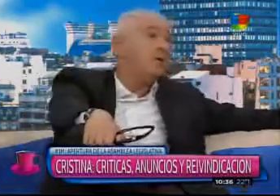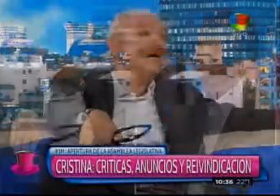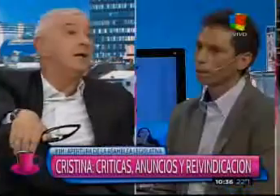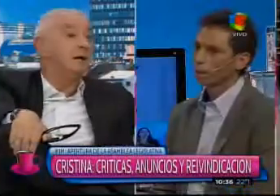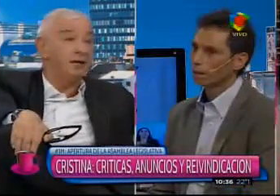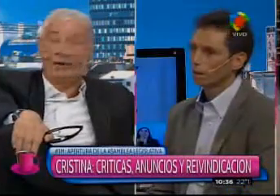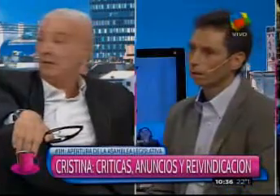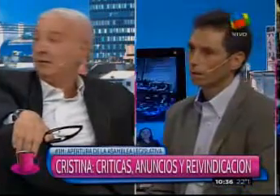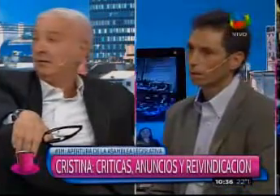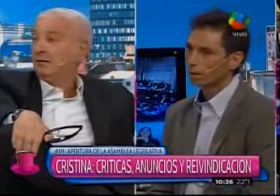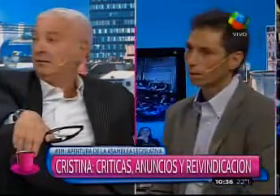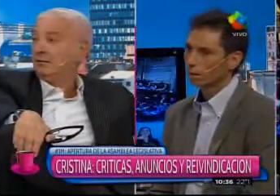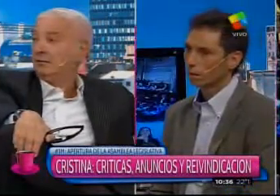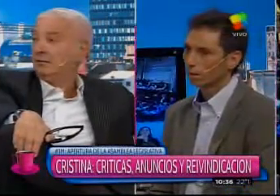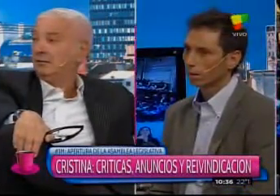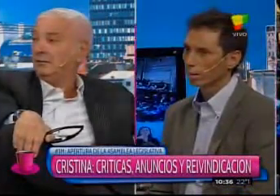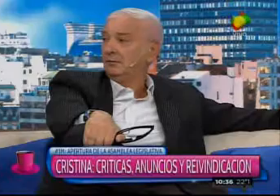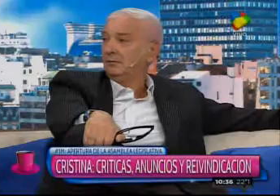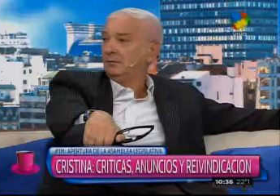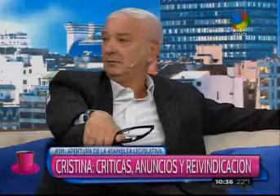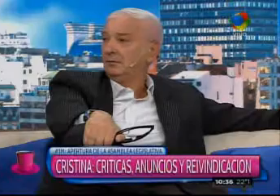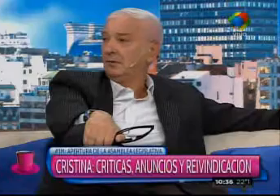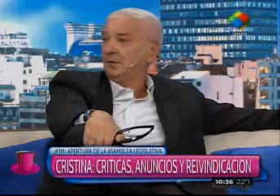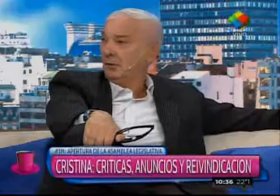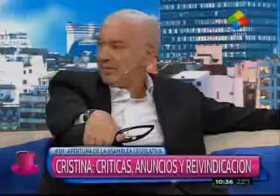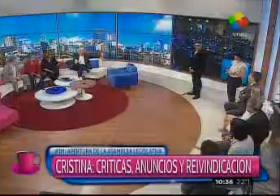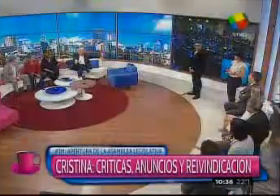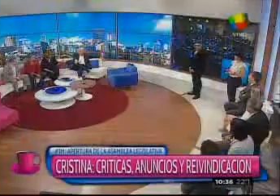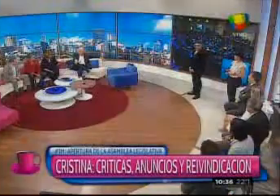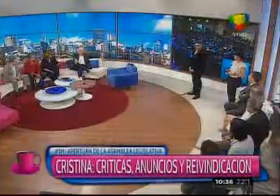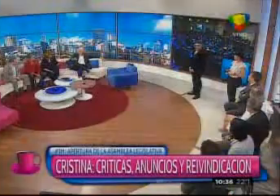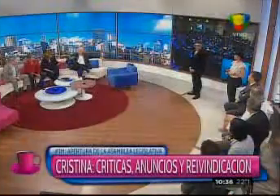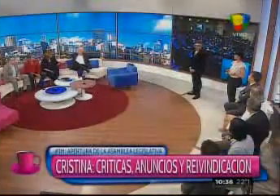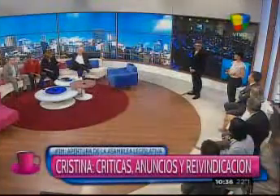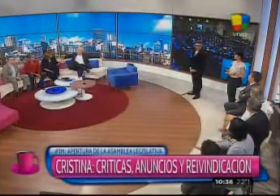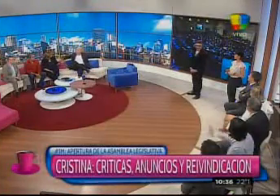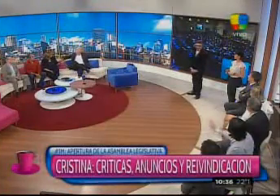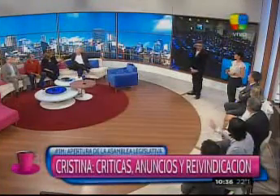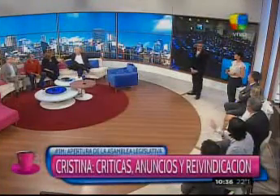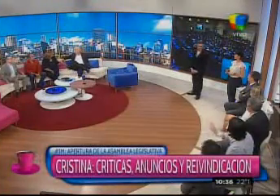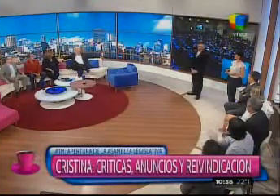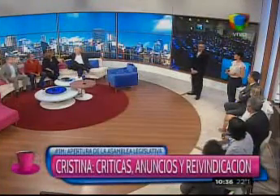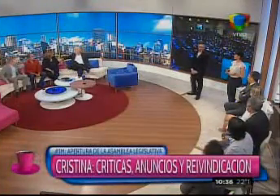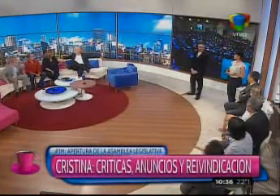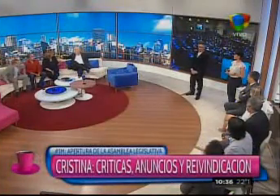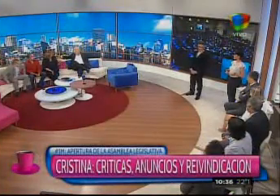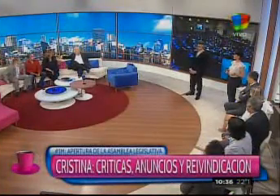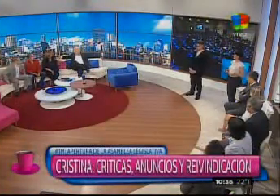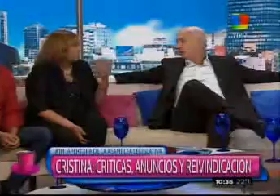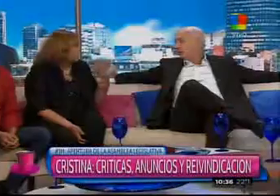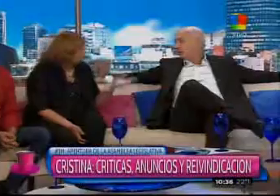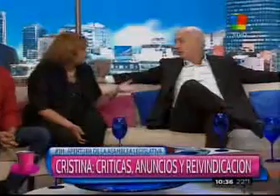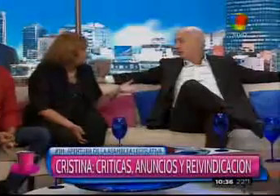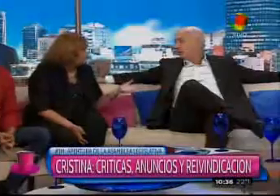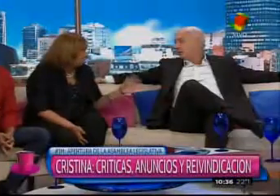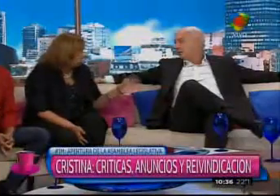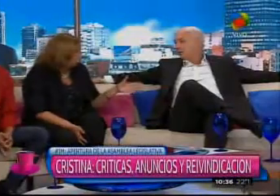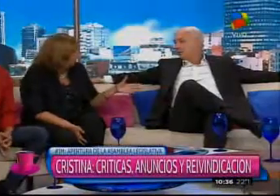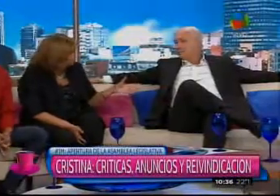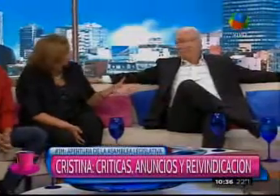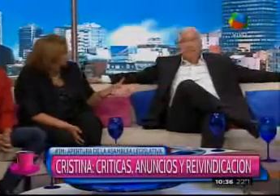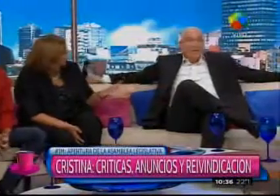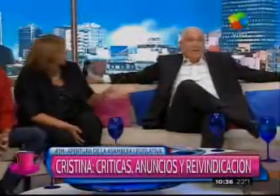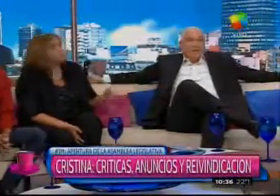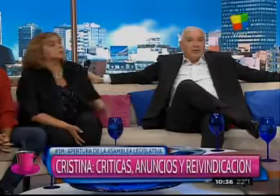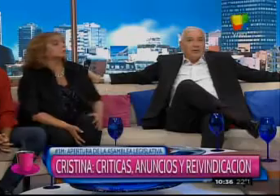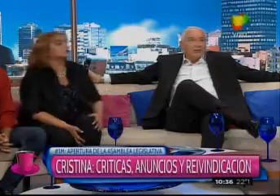está loco, ¿lo dijo o no lo dijo? Me preocupa eso. ¿Lo entendí? No, el Estado de Israel se despegó de Avirán. El gobierno de Israel. Ah, como que lo dijo a título personal, una